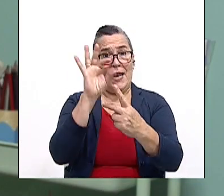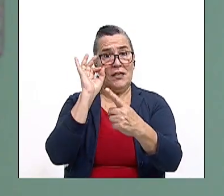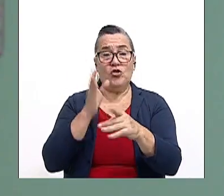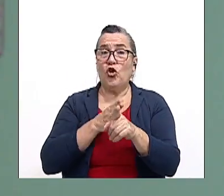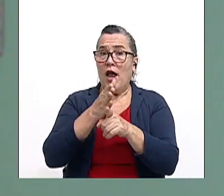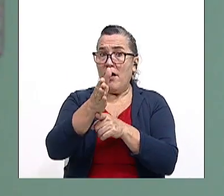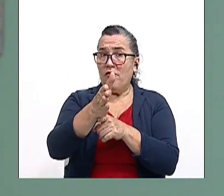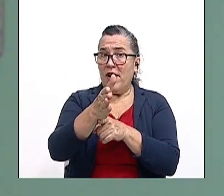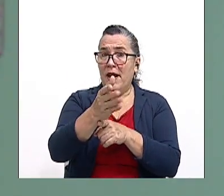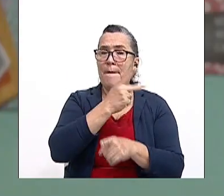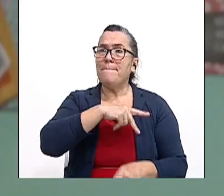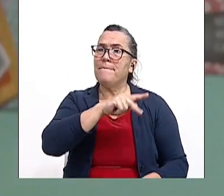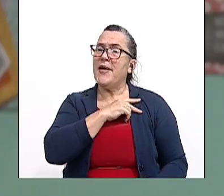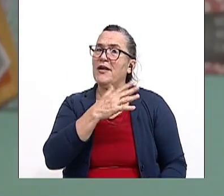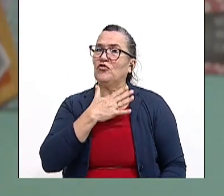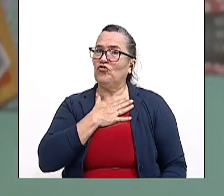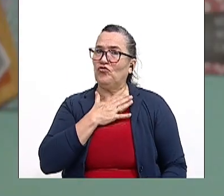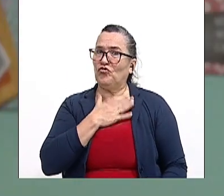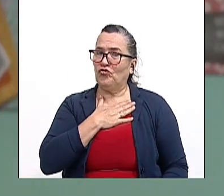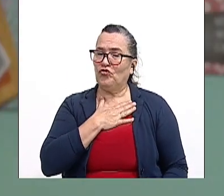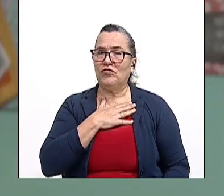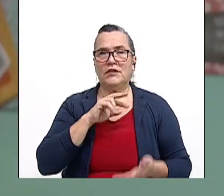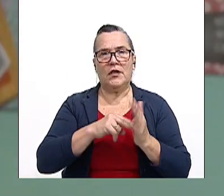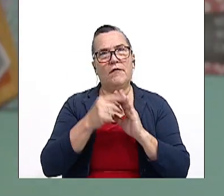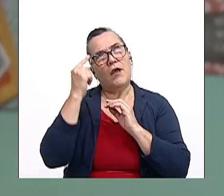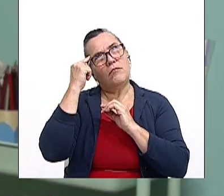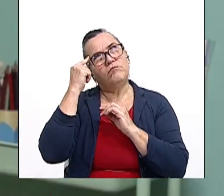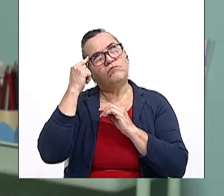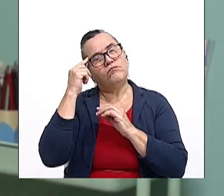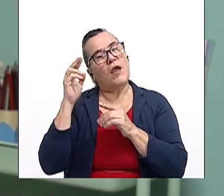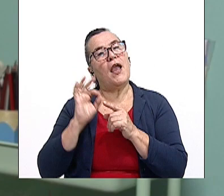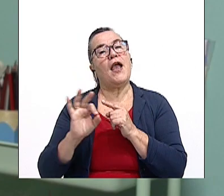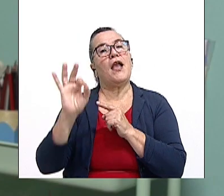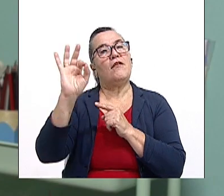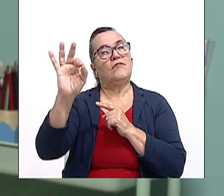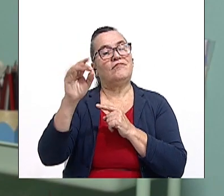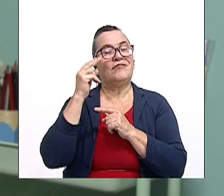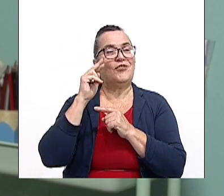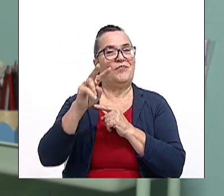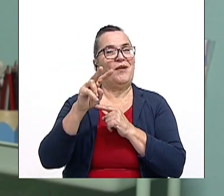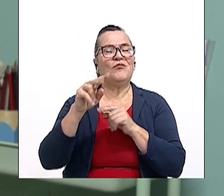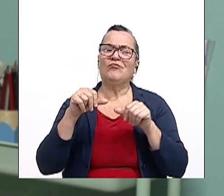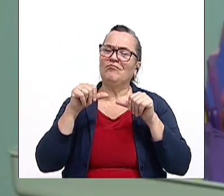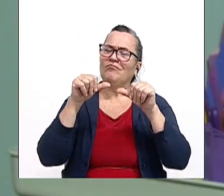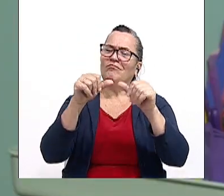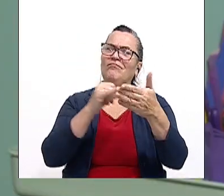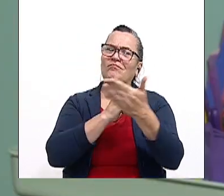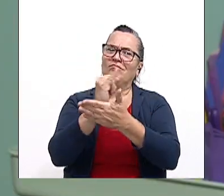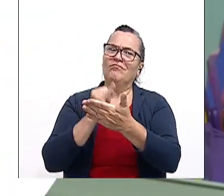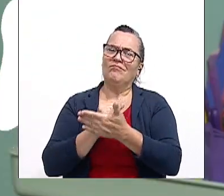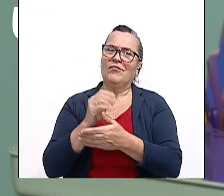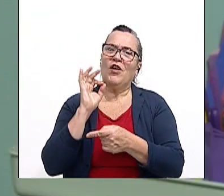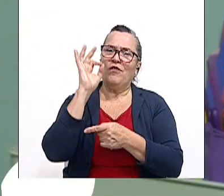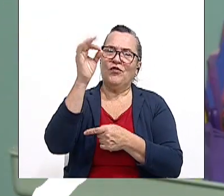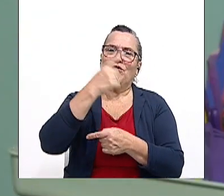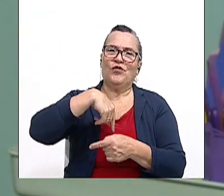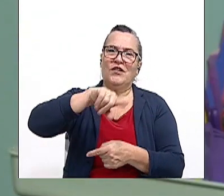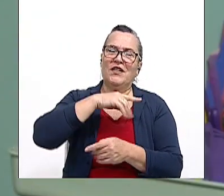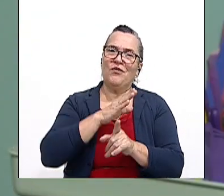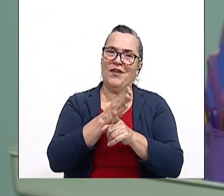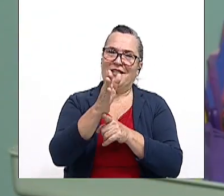un proceso personal que implica pensar en el futuro. Nos vemos y sigamos investigando sobre el futuro de nuestra